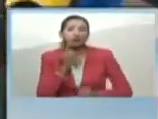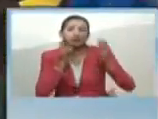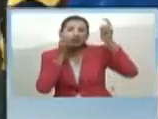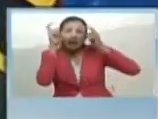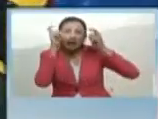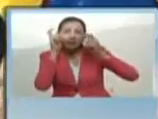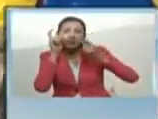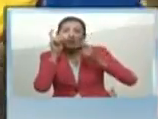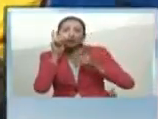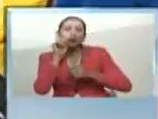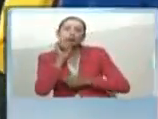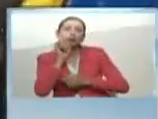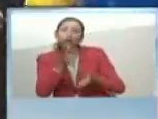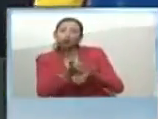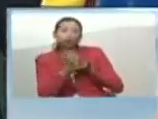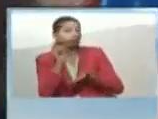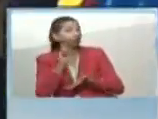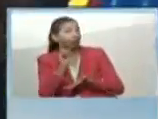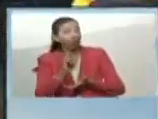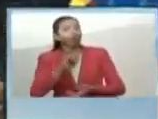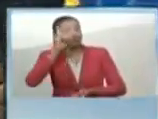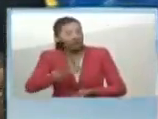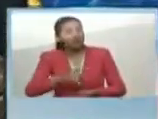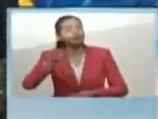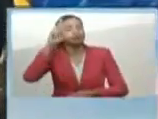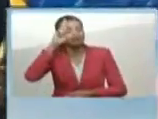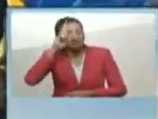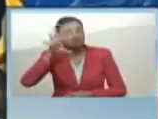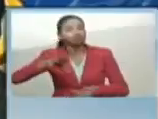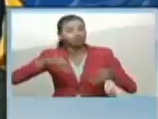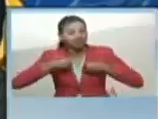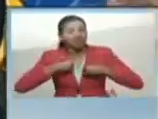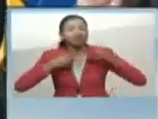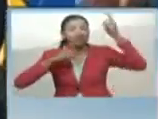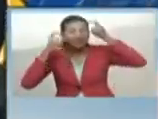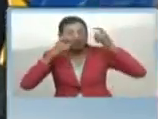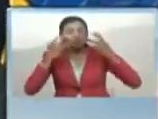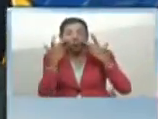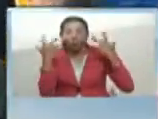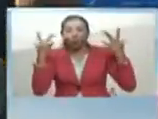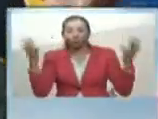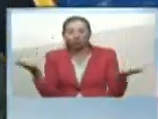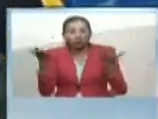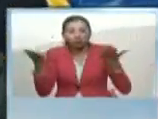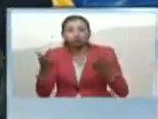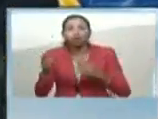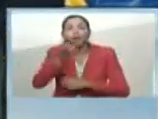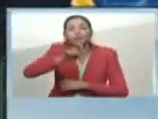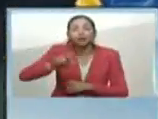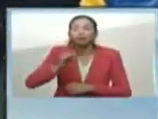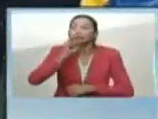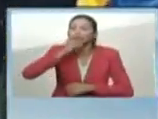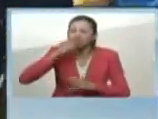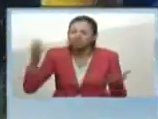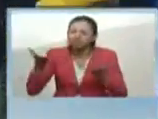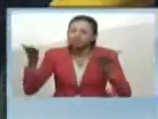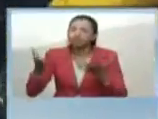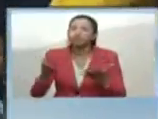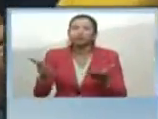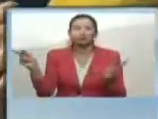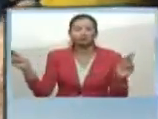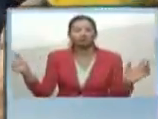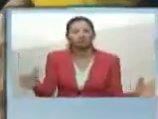hizo visibles, quien nos dio la oportunidad de ocupar espacio, pero